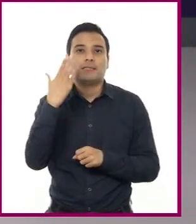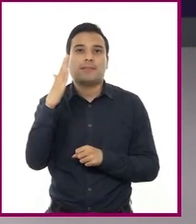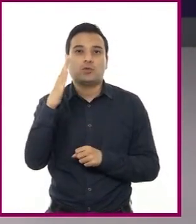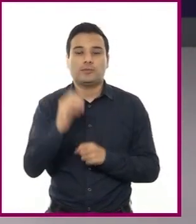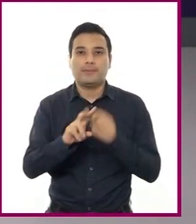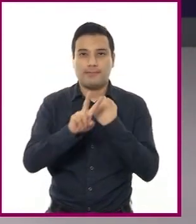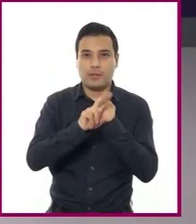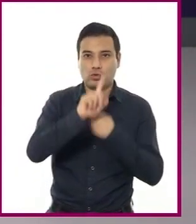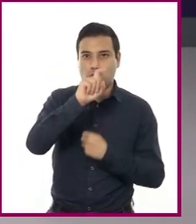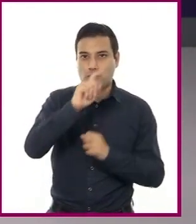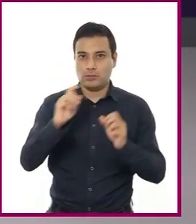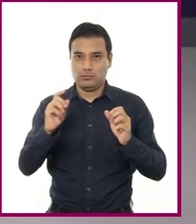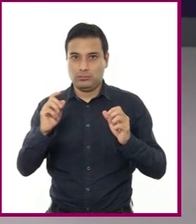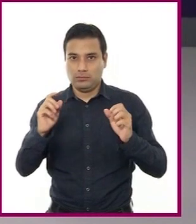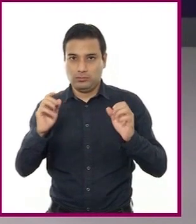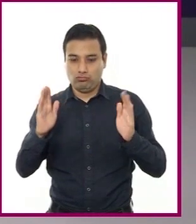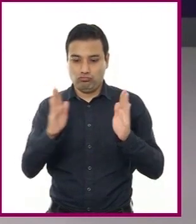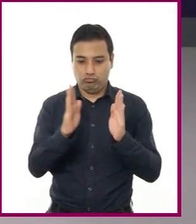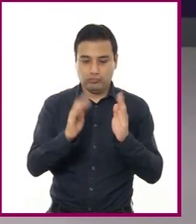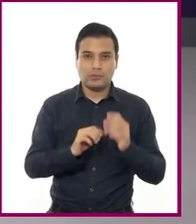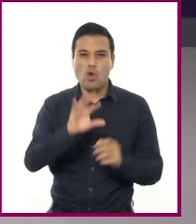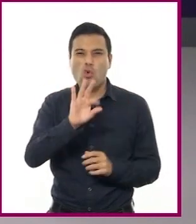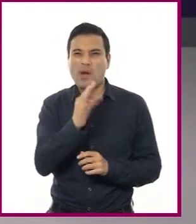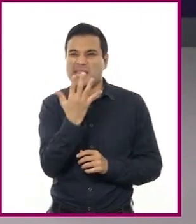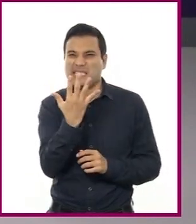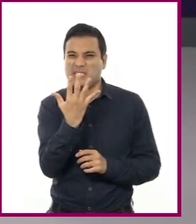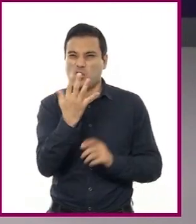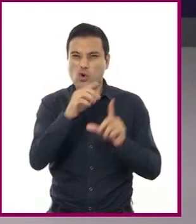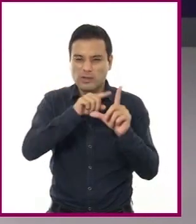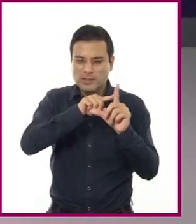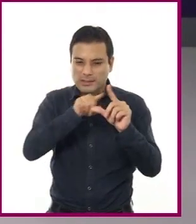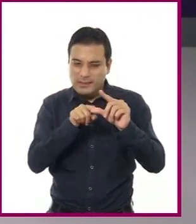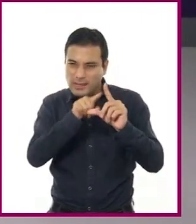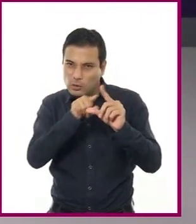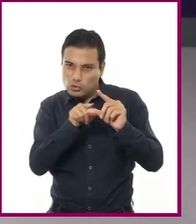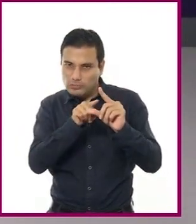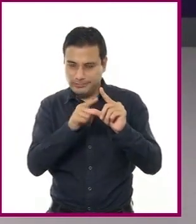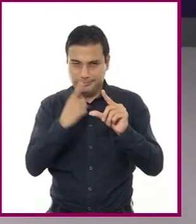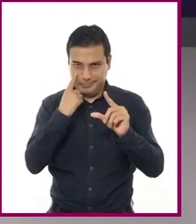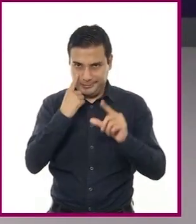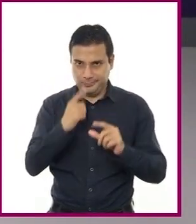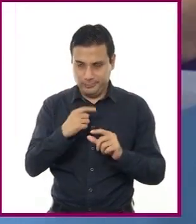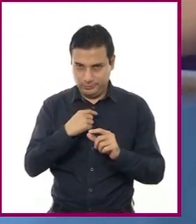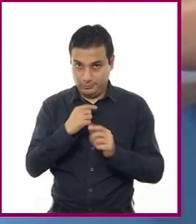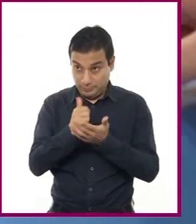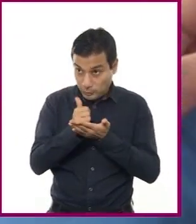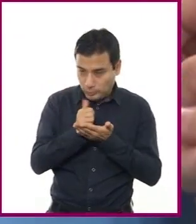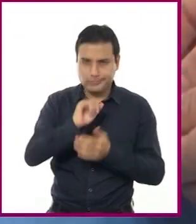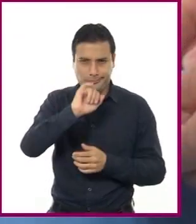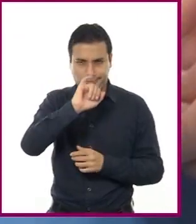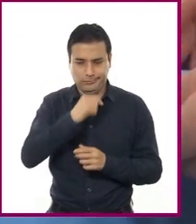vaso con agua, formando 45 grados con el vaso. ¿Me ayudas, Leslie? Claro, maestra.